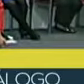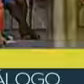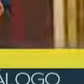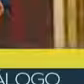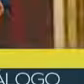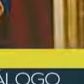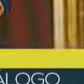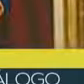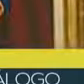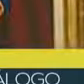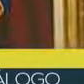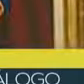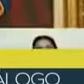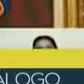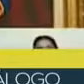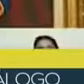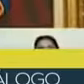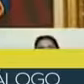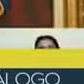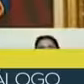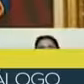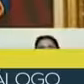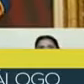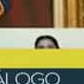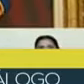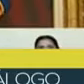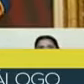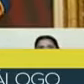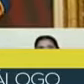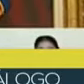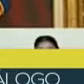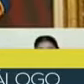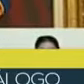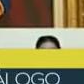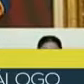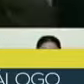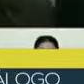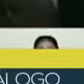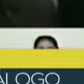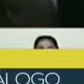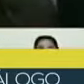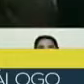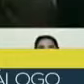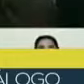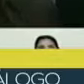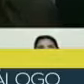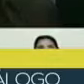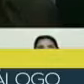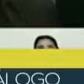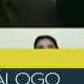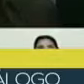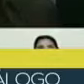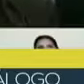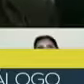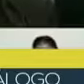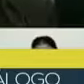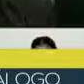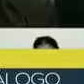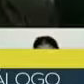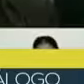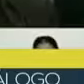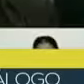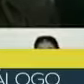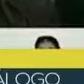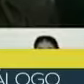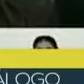Correcto, muchas gracias, agencia Bloomberg, de los Estados Unidos. ¿Tú eres estadounidense? ¿De qué